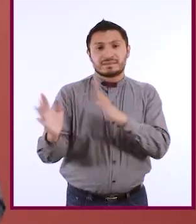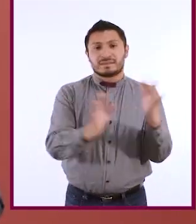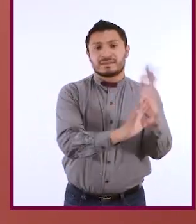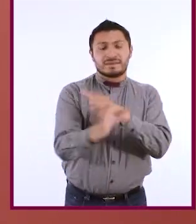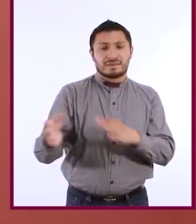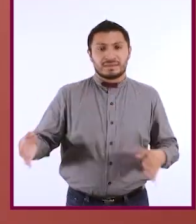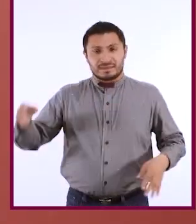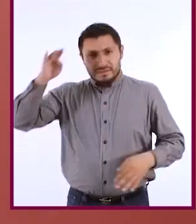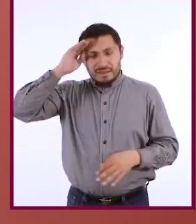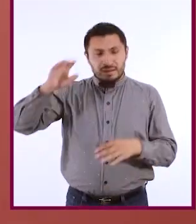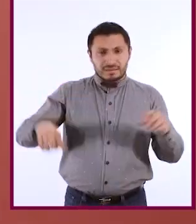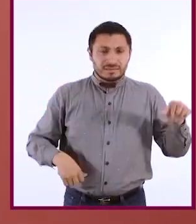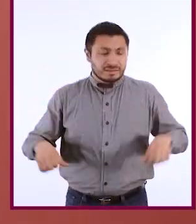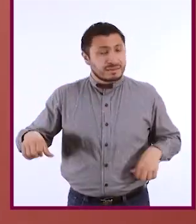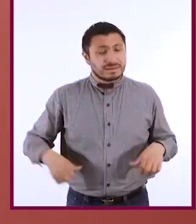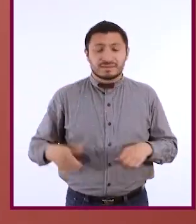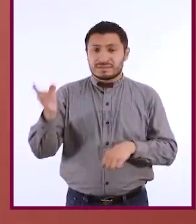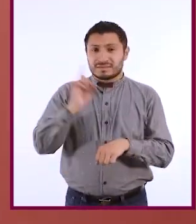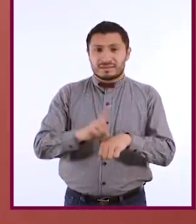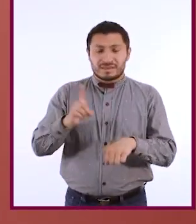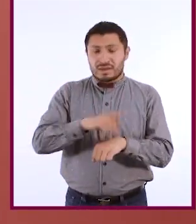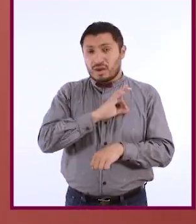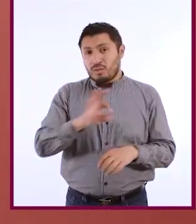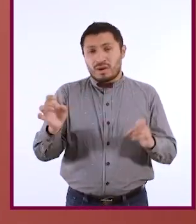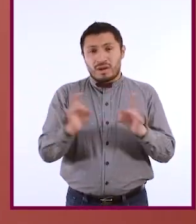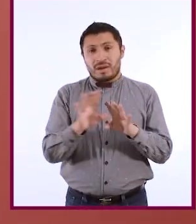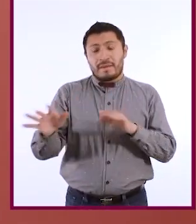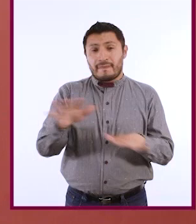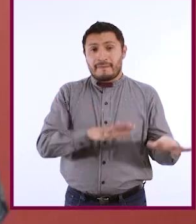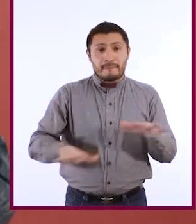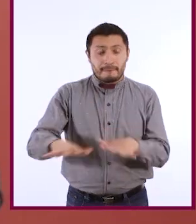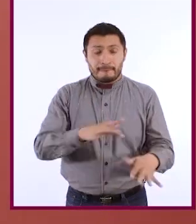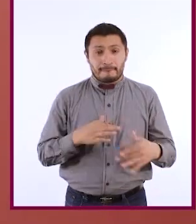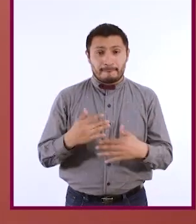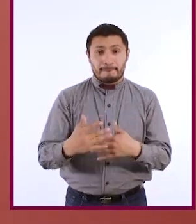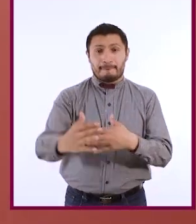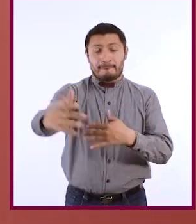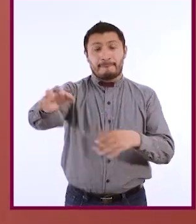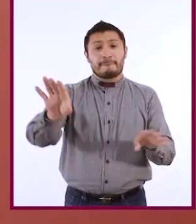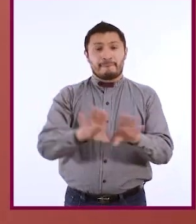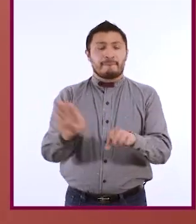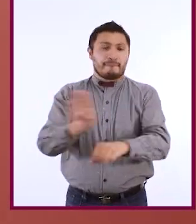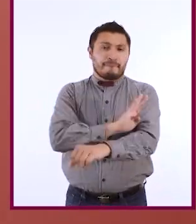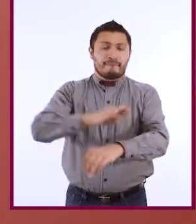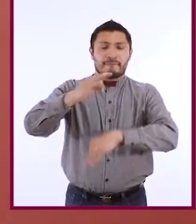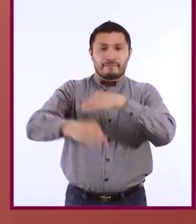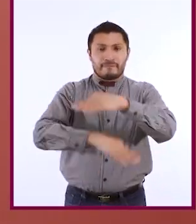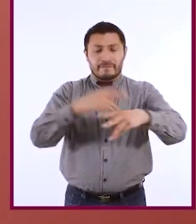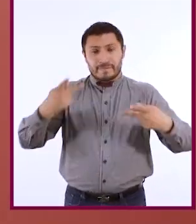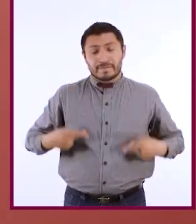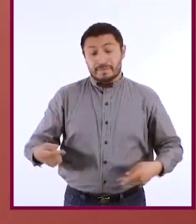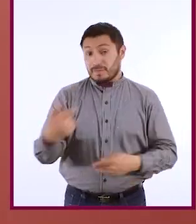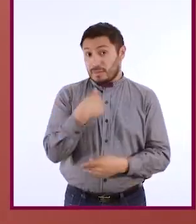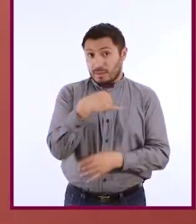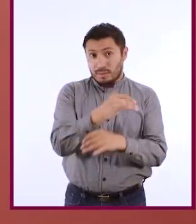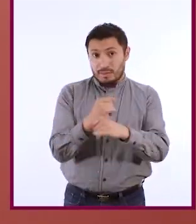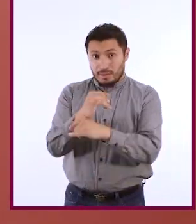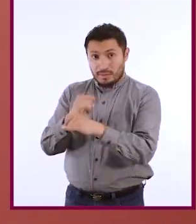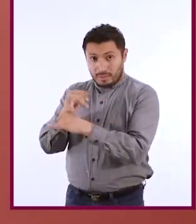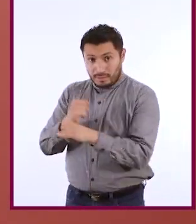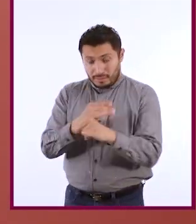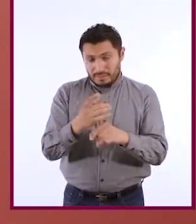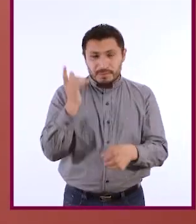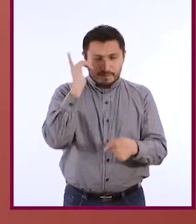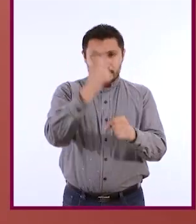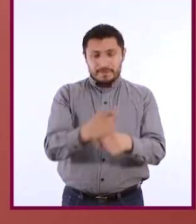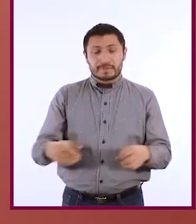y actuamos todos los días puede generar un efecto dominó que beneficia a todas las personas. En mis investigaciones encontré